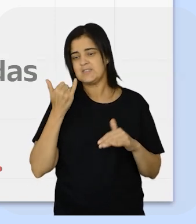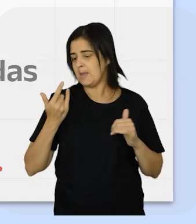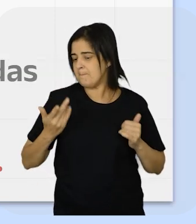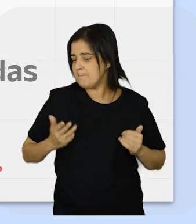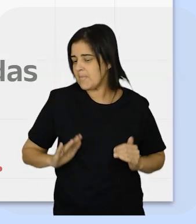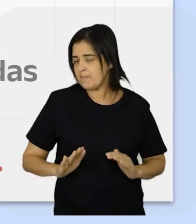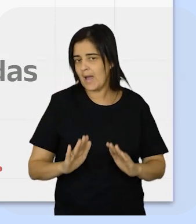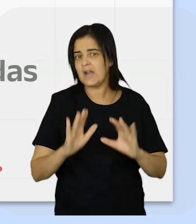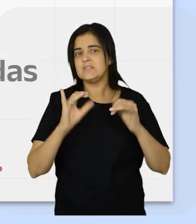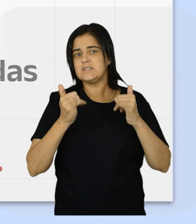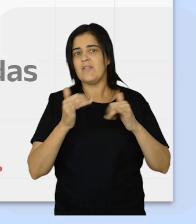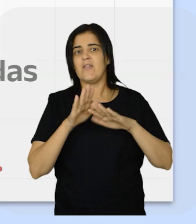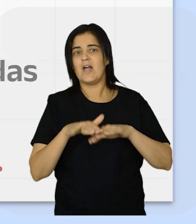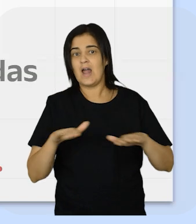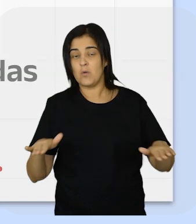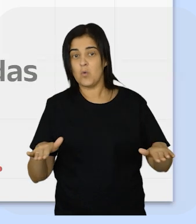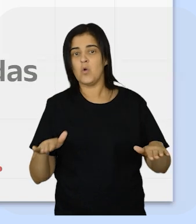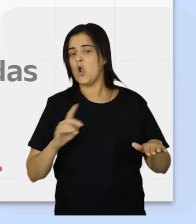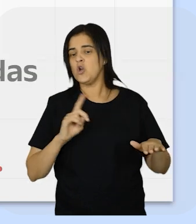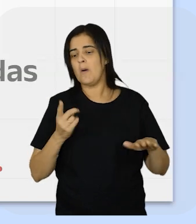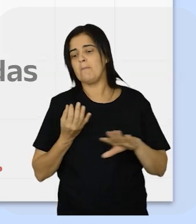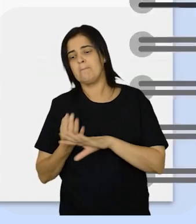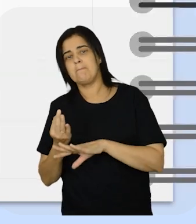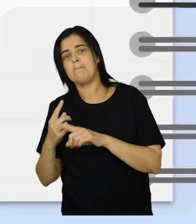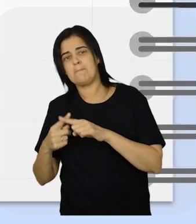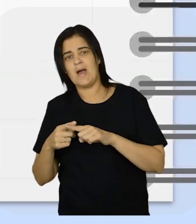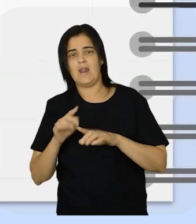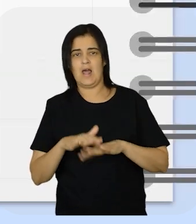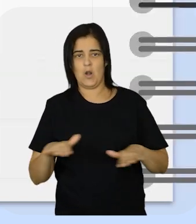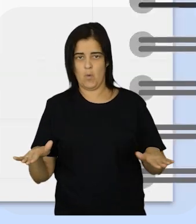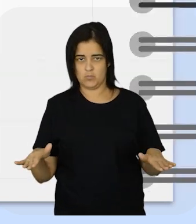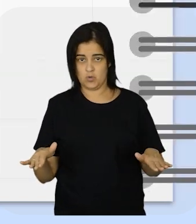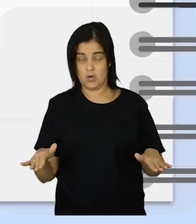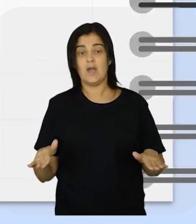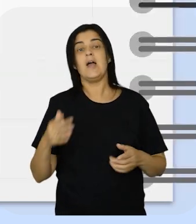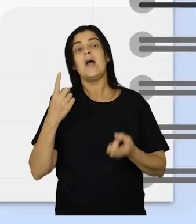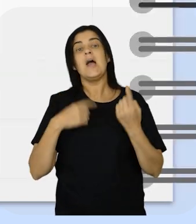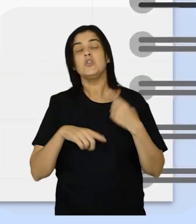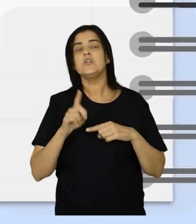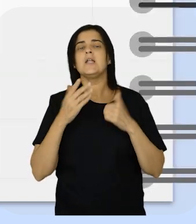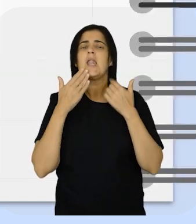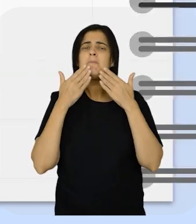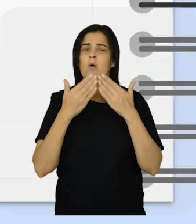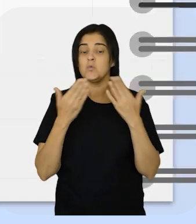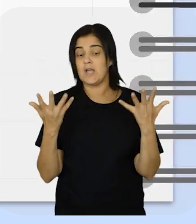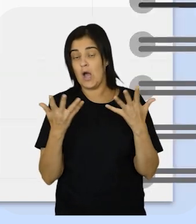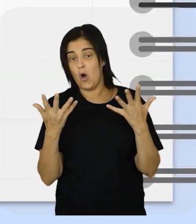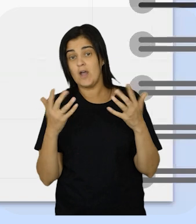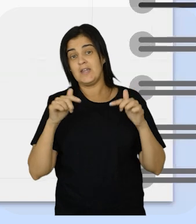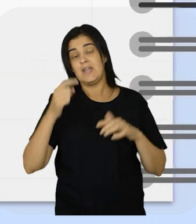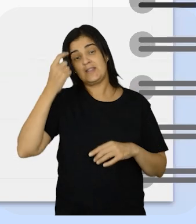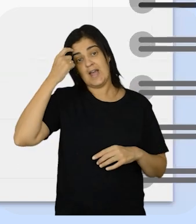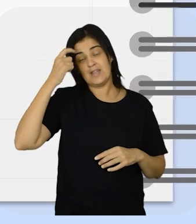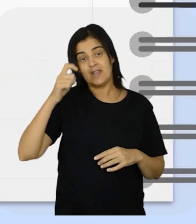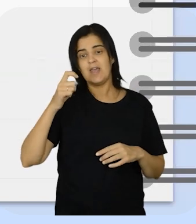construye desde el alumno y no hacia el alumno. Entonces, la pregunta que tengo para hacerles, y en esta idea